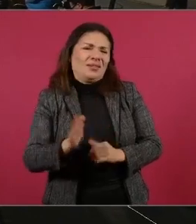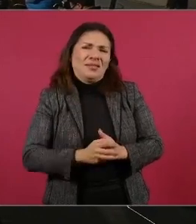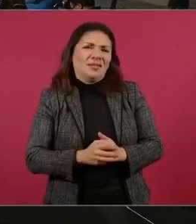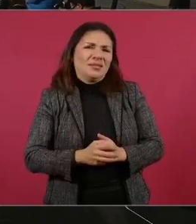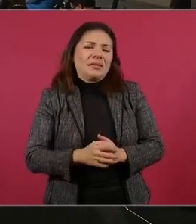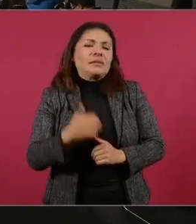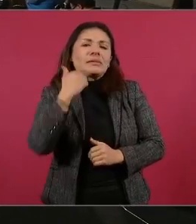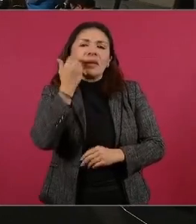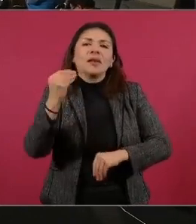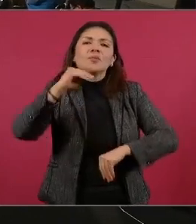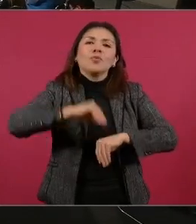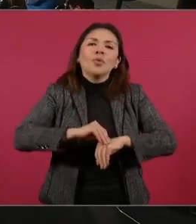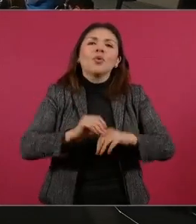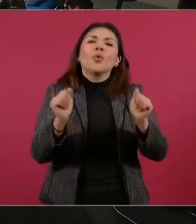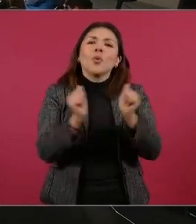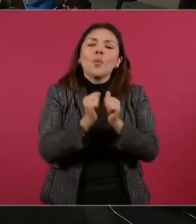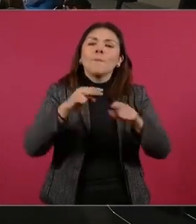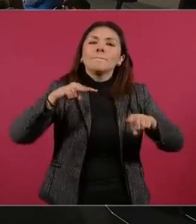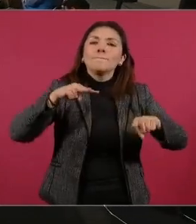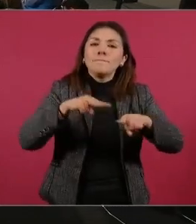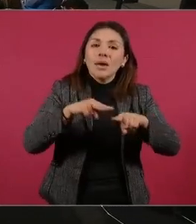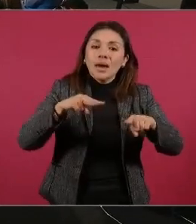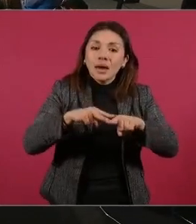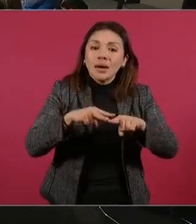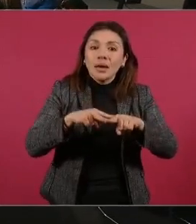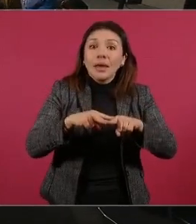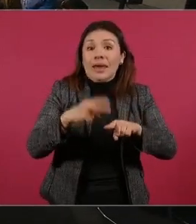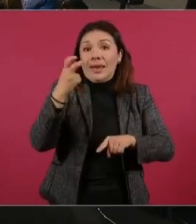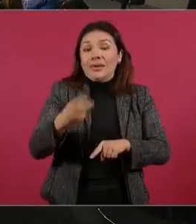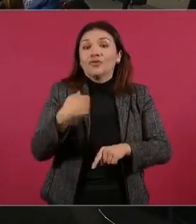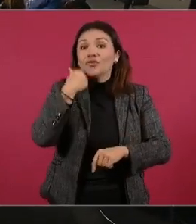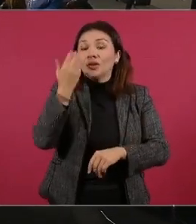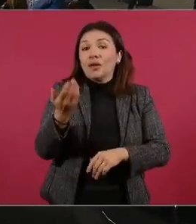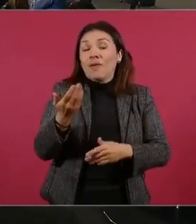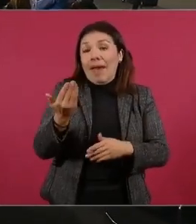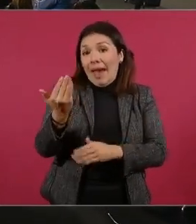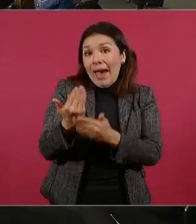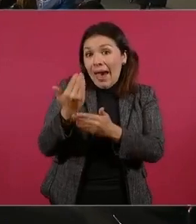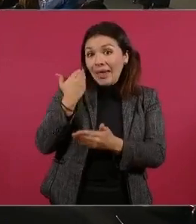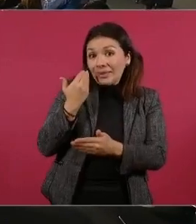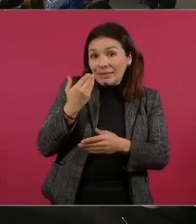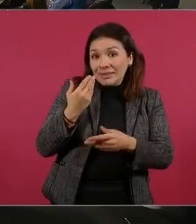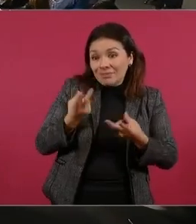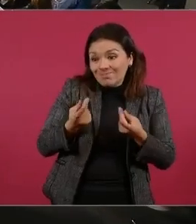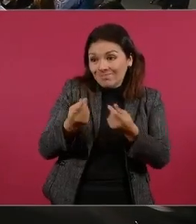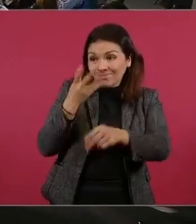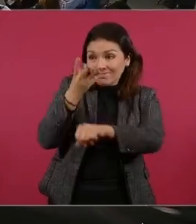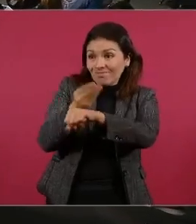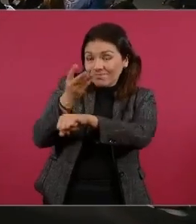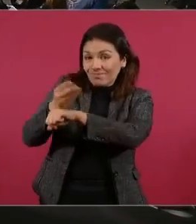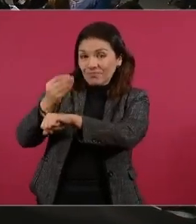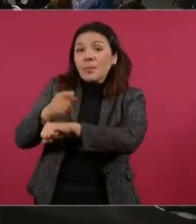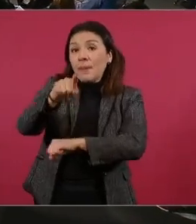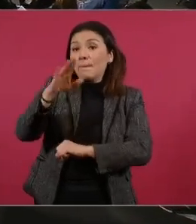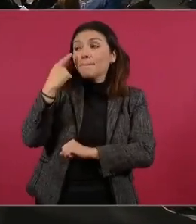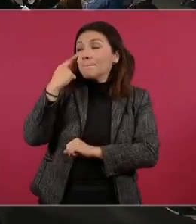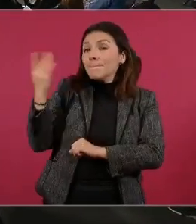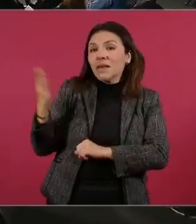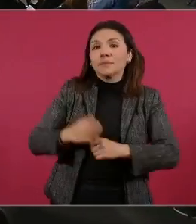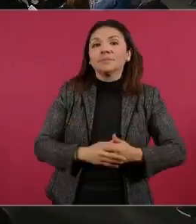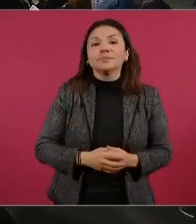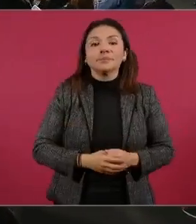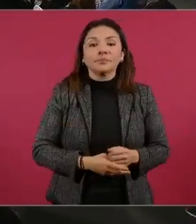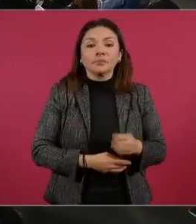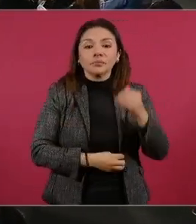tener su parque Además queremos terminar a tiempo Pues aquí